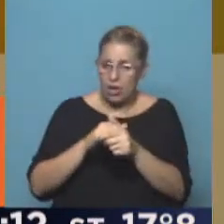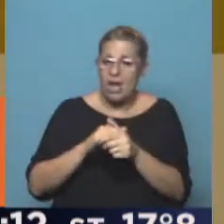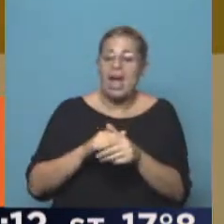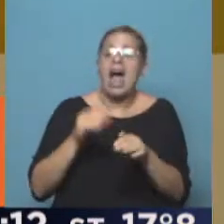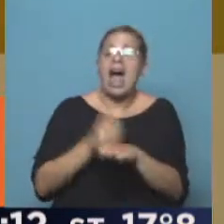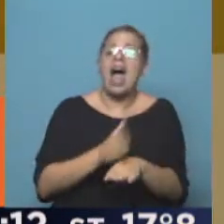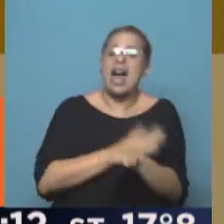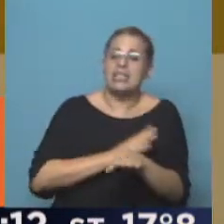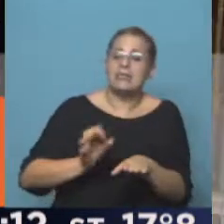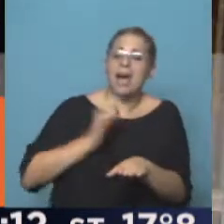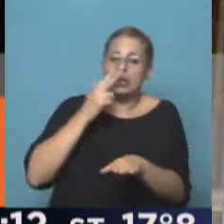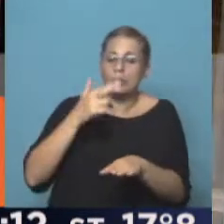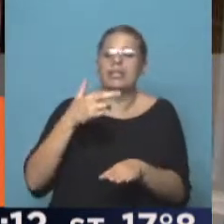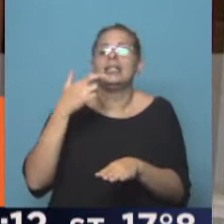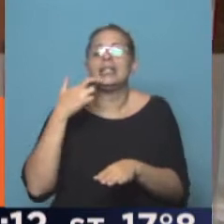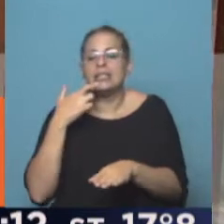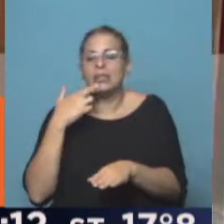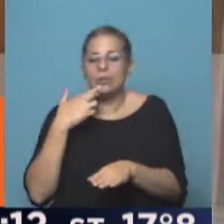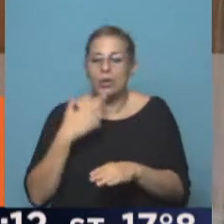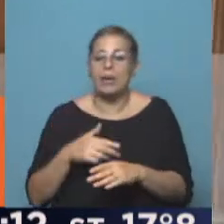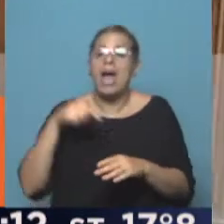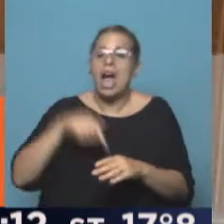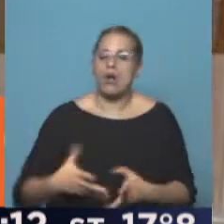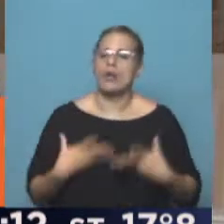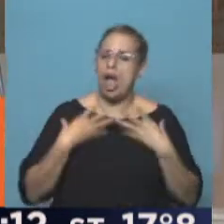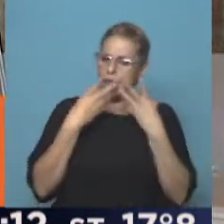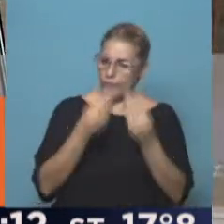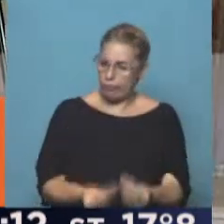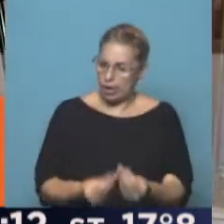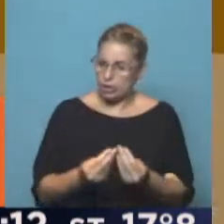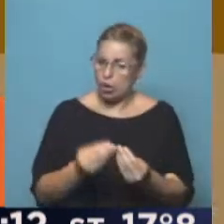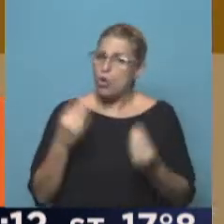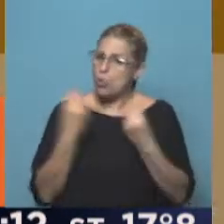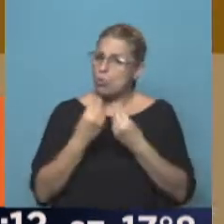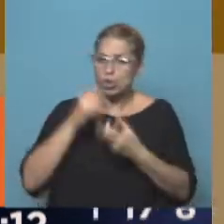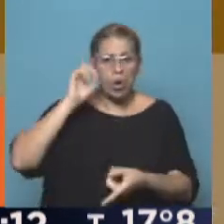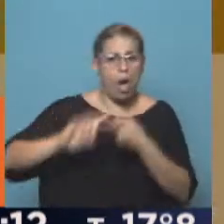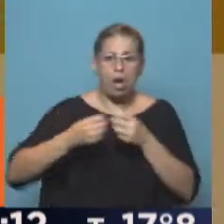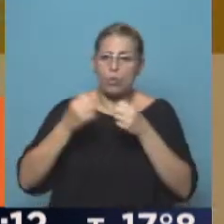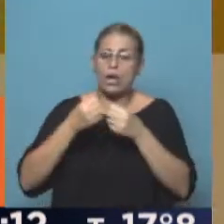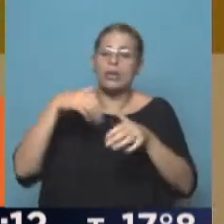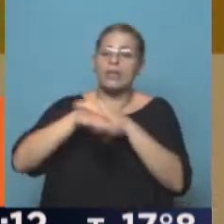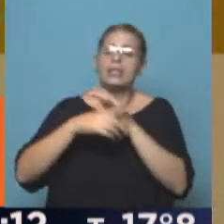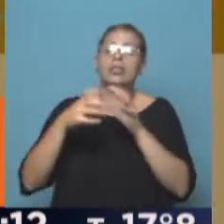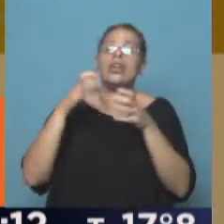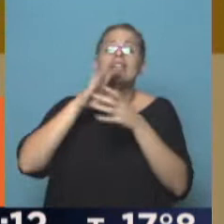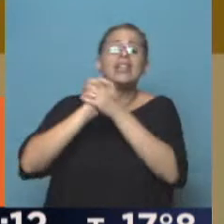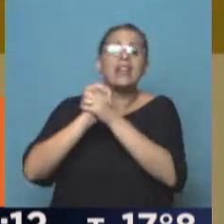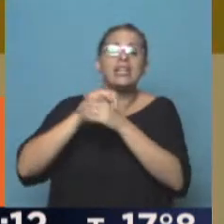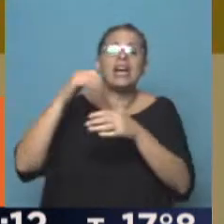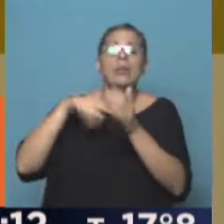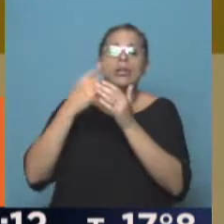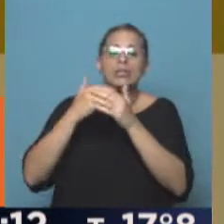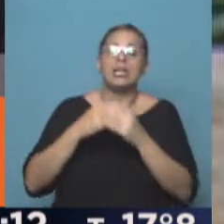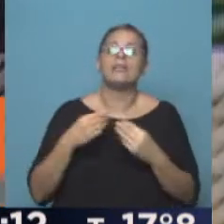que nos van a debilitar entonces lo estamos haciendo un esfuerzo y hay mucho consenso en el radicalismo a la ciudad unos aires para llevar al radical la ciudad en